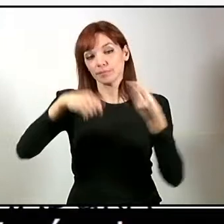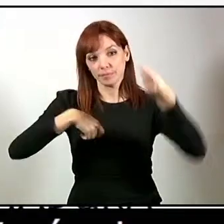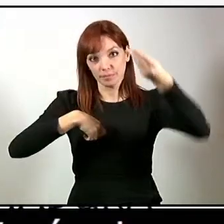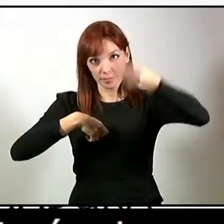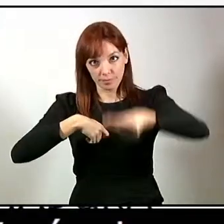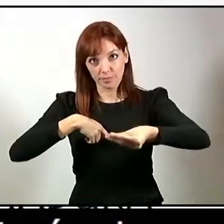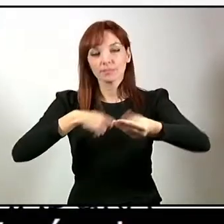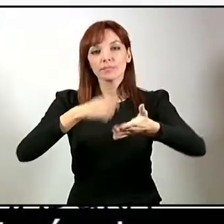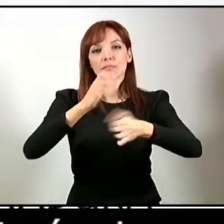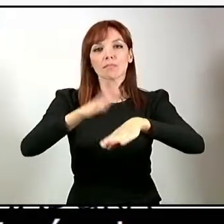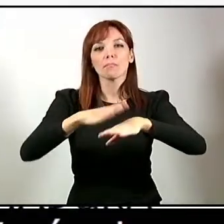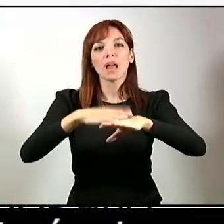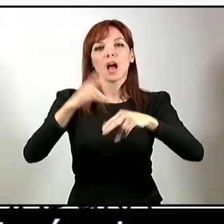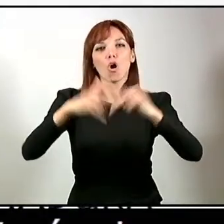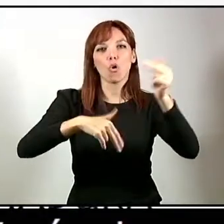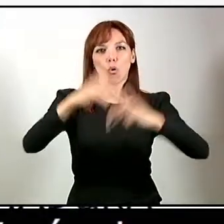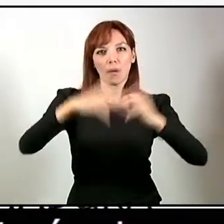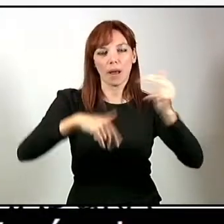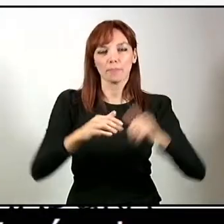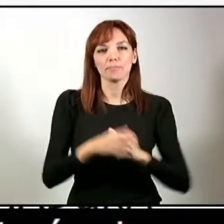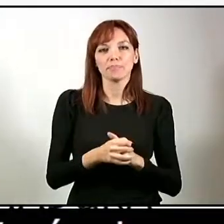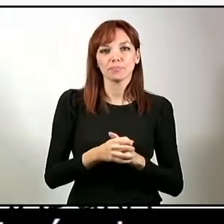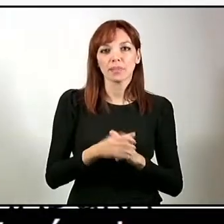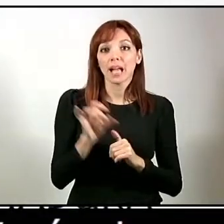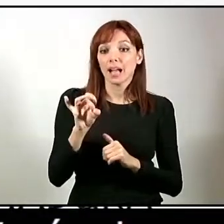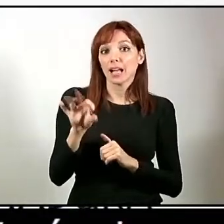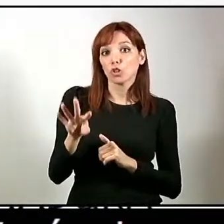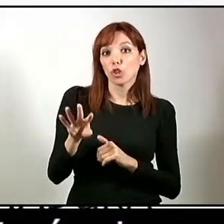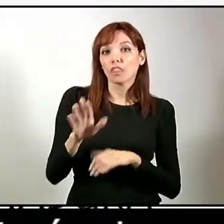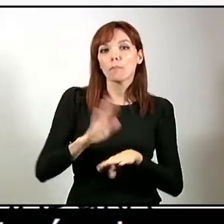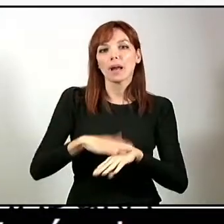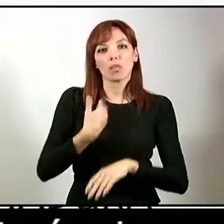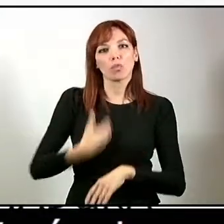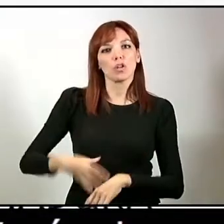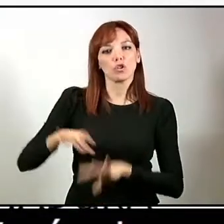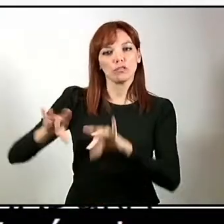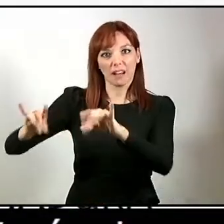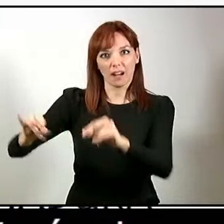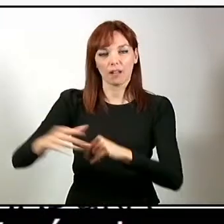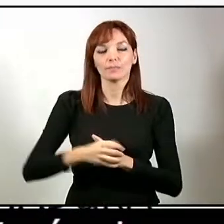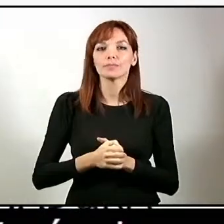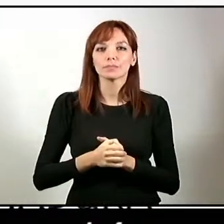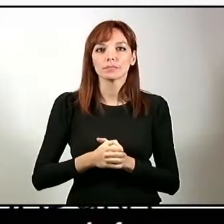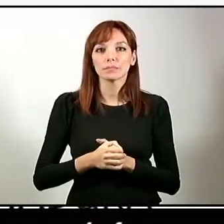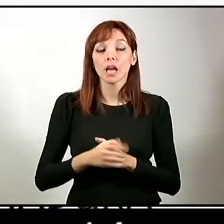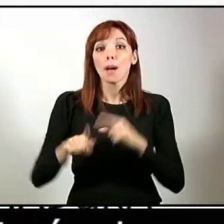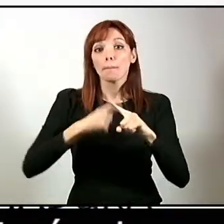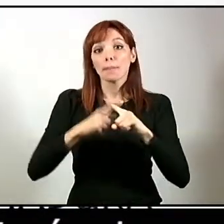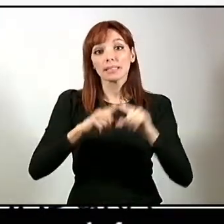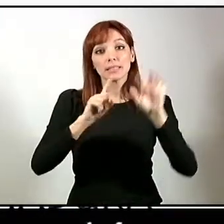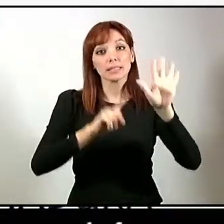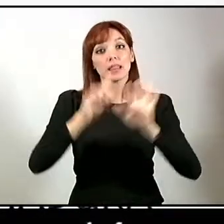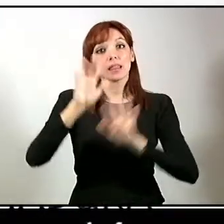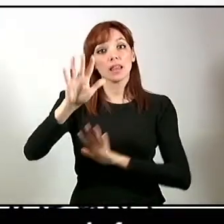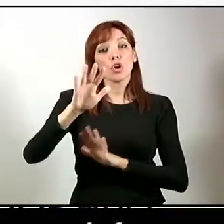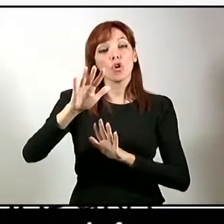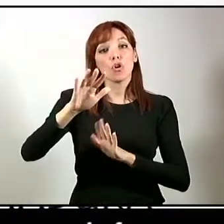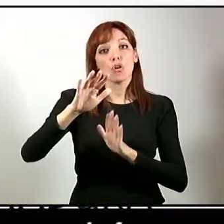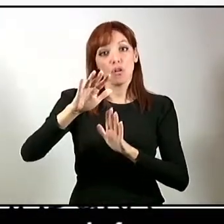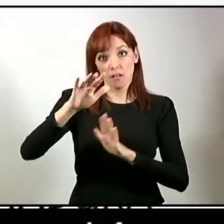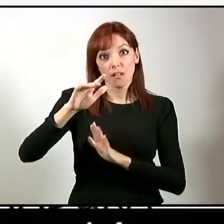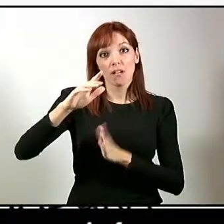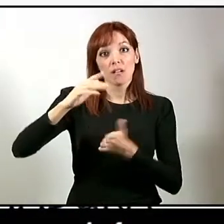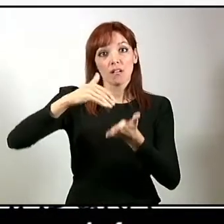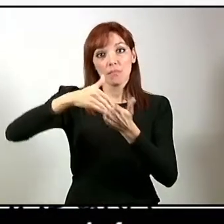207.193.000 para la obra, 14 para las expropiaciones y los 65 de la Comunidad de Regantes, se firmará